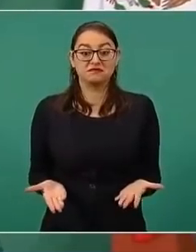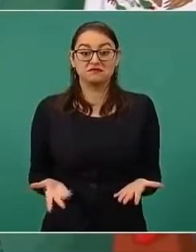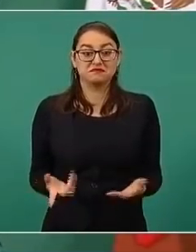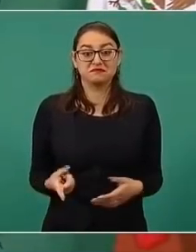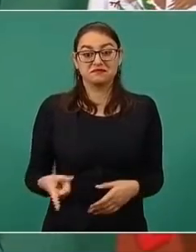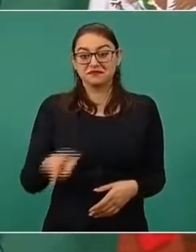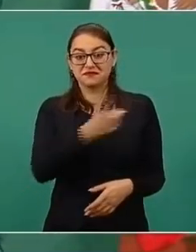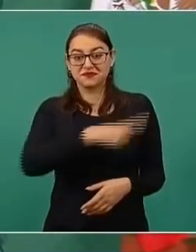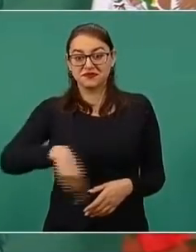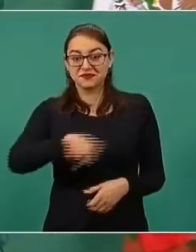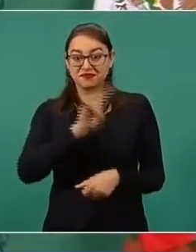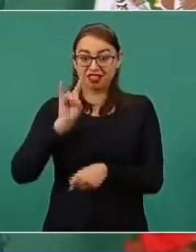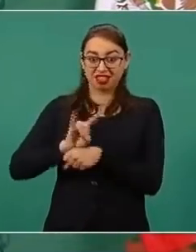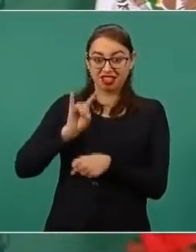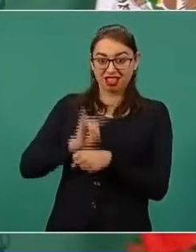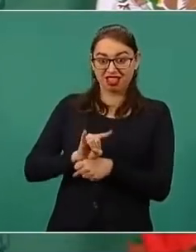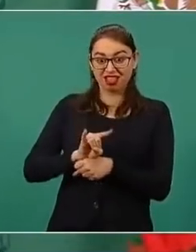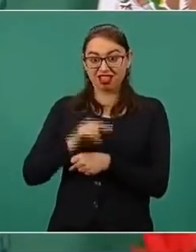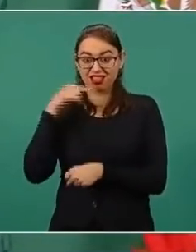posibilidades para la hipocresía.